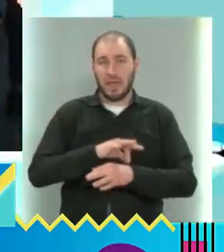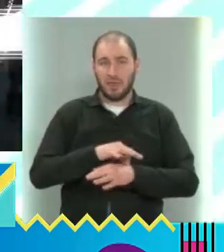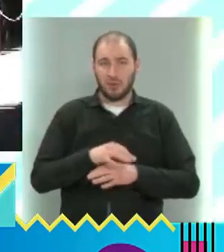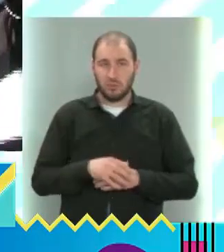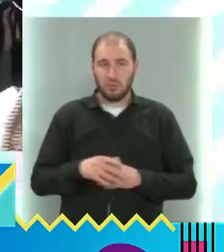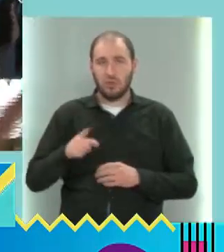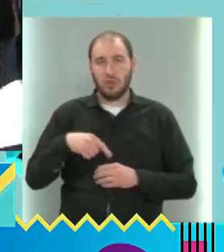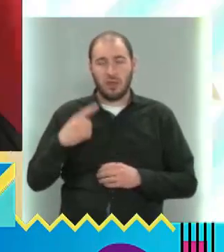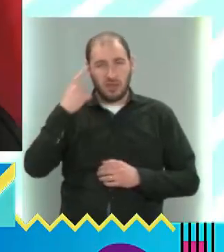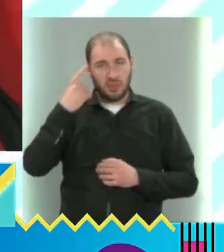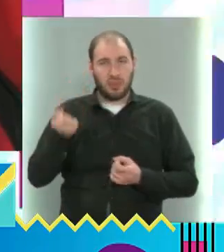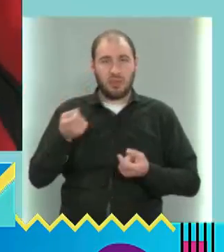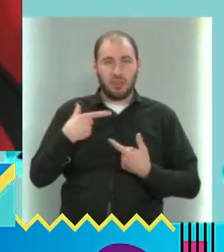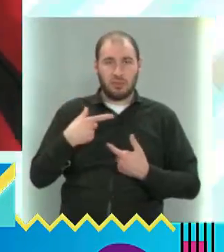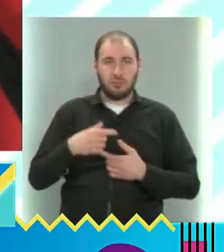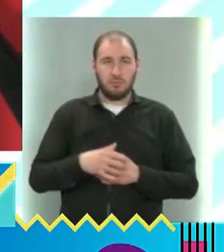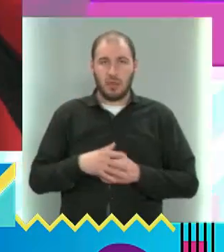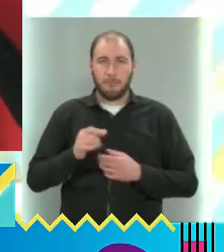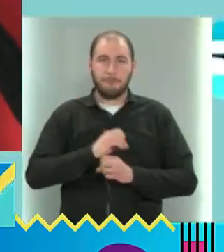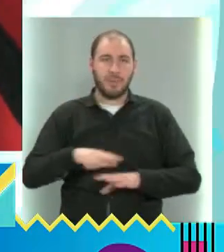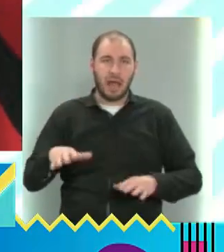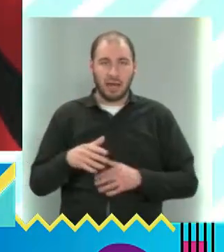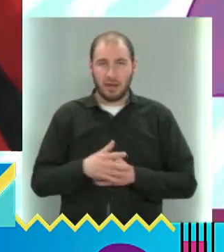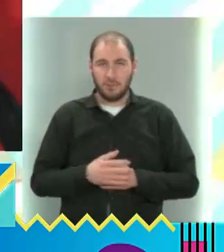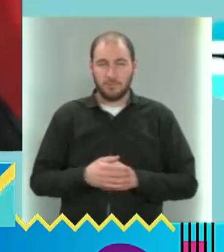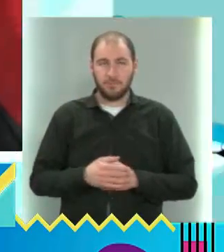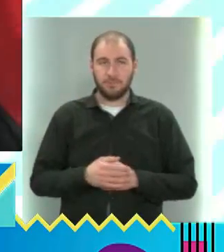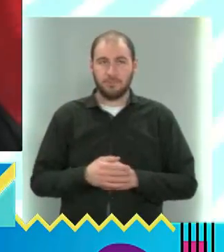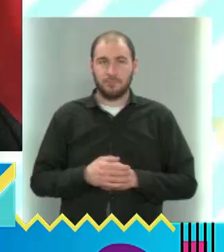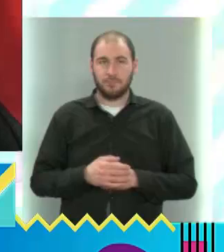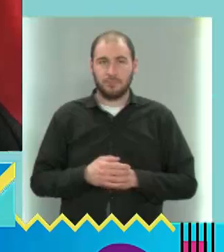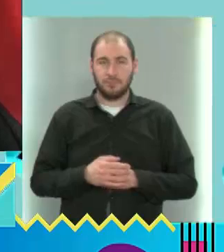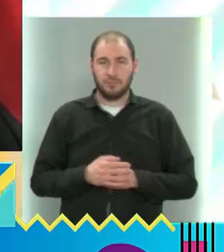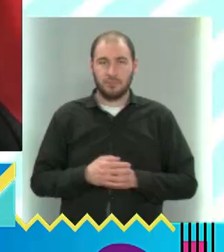han atribuido incorrectamente la